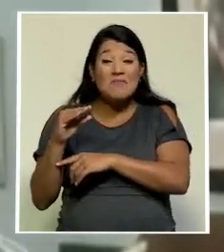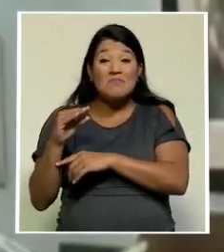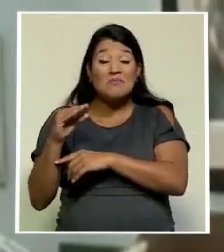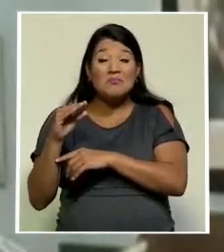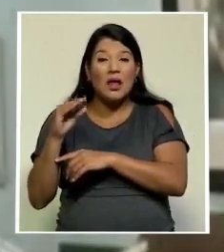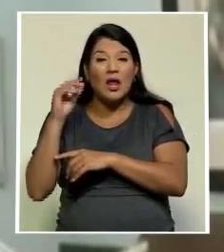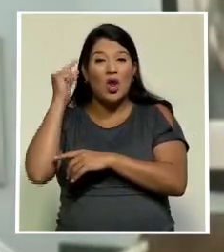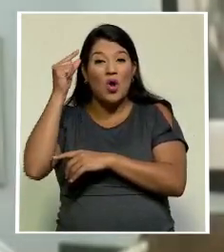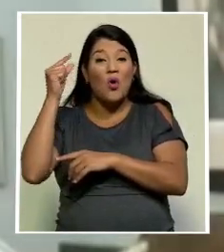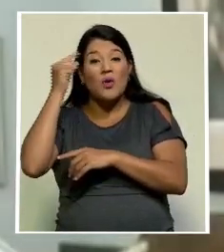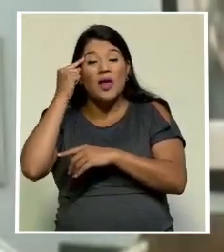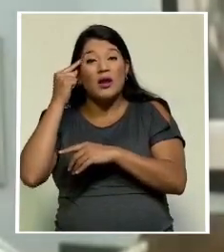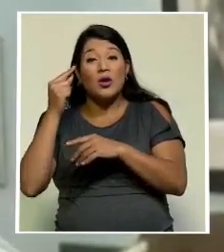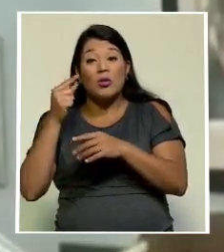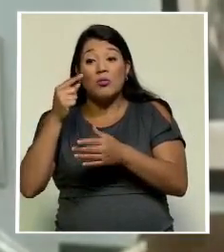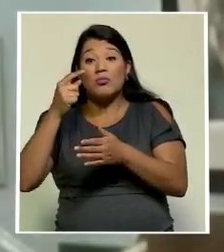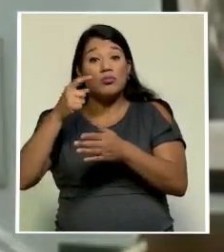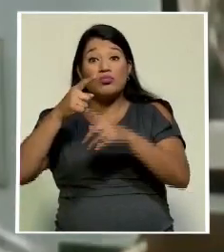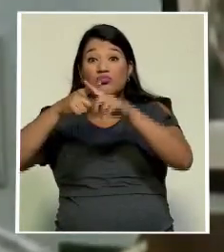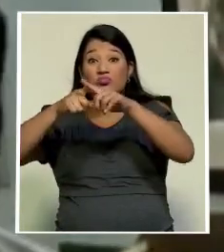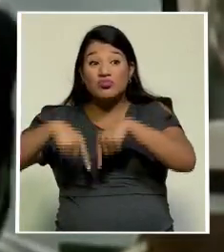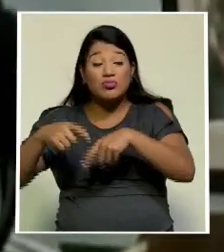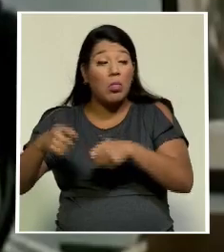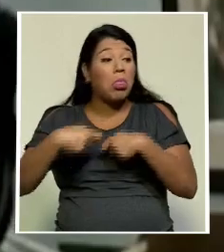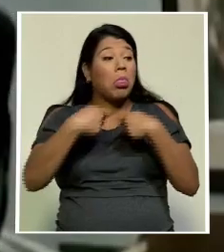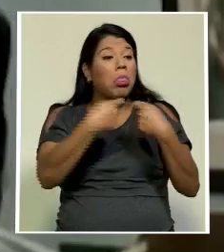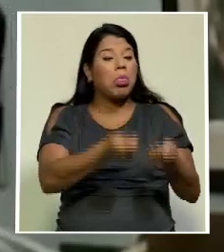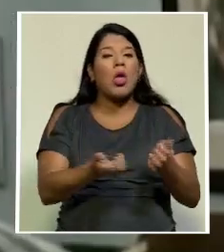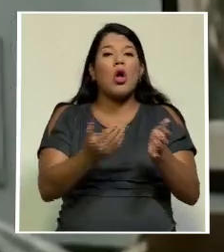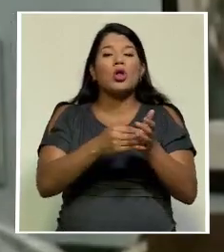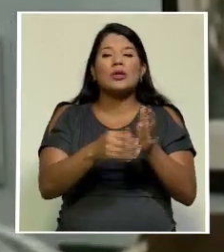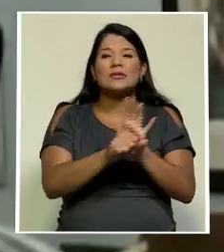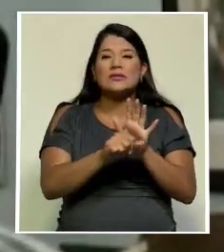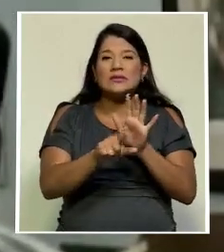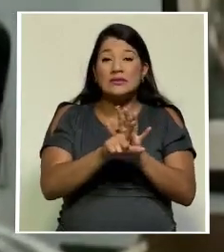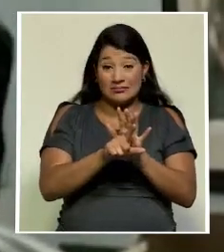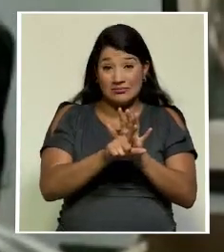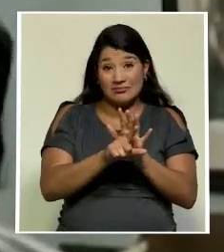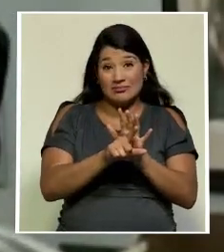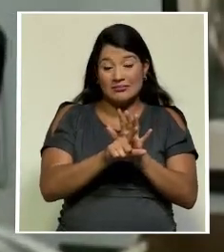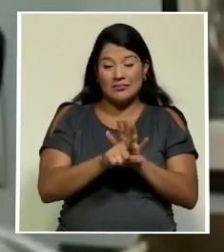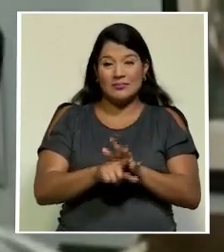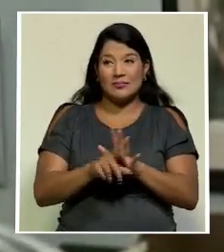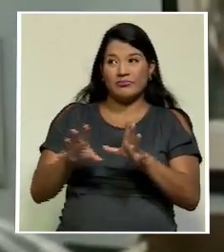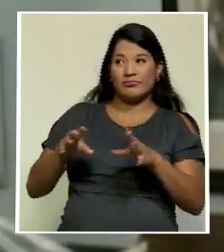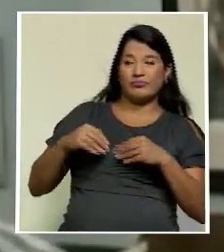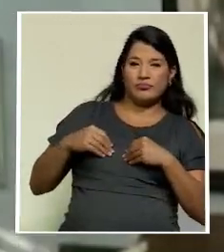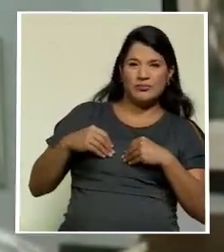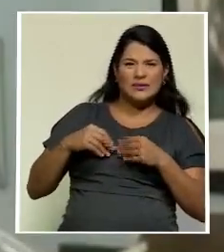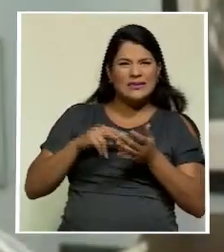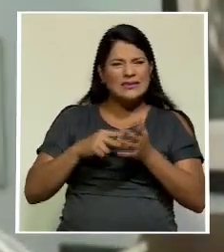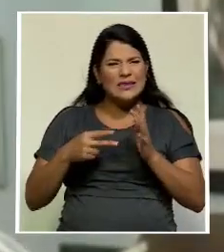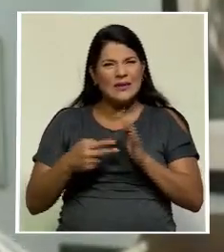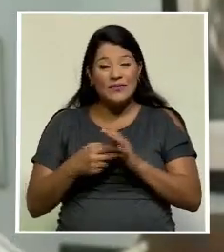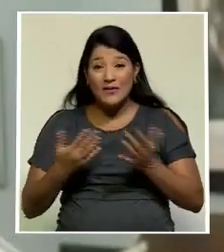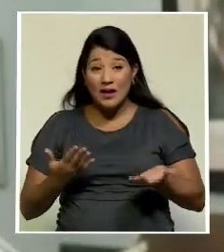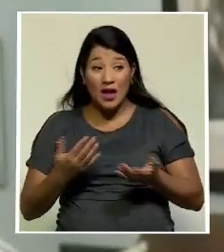pertinentes. ¿A quién se lo devuelve? A la Asamblea Legislativa. Es decir,